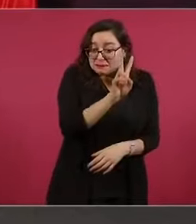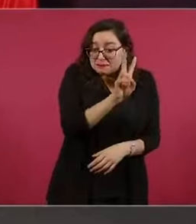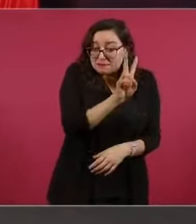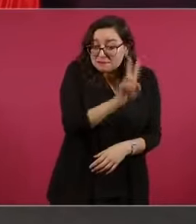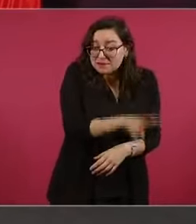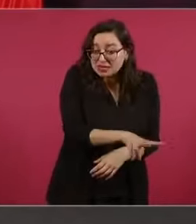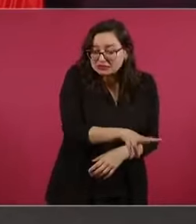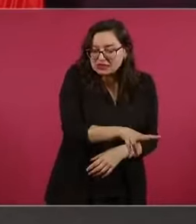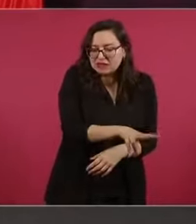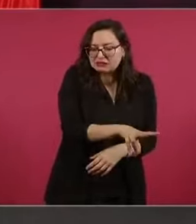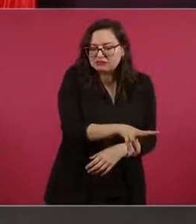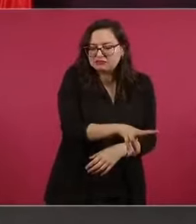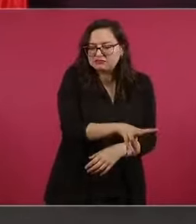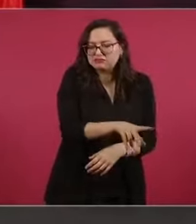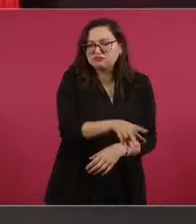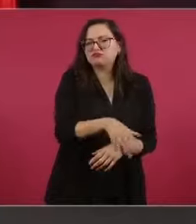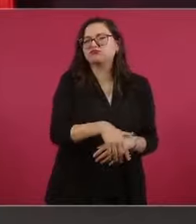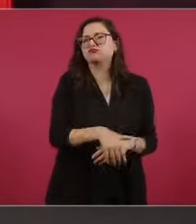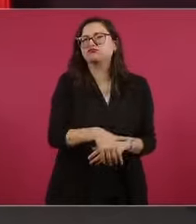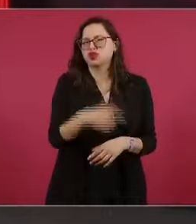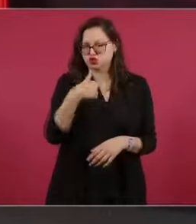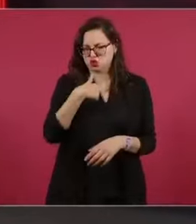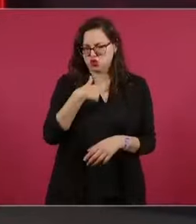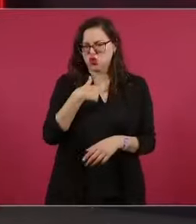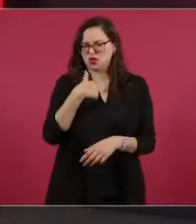no retarlos,